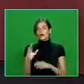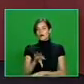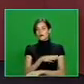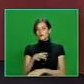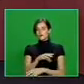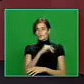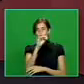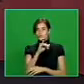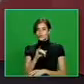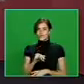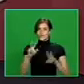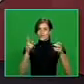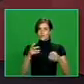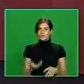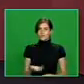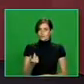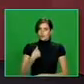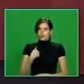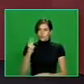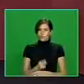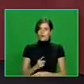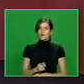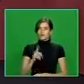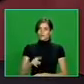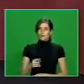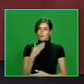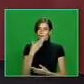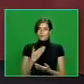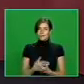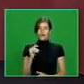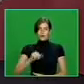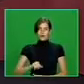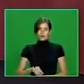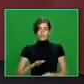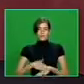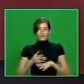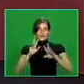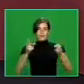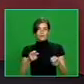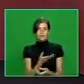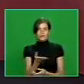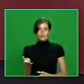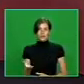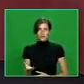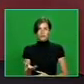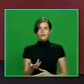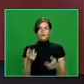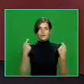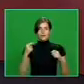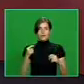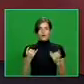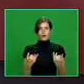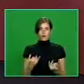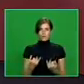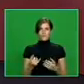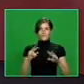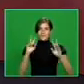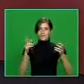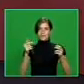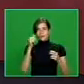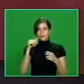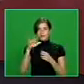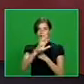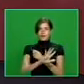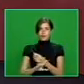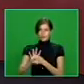es fundamental y que yo estoy obligado a plantearla aquí visto que es el tema que ustedes están tratando en este momento que es el tema de la